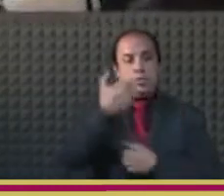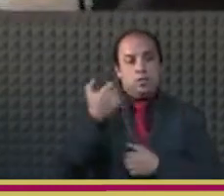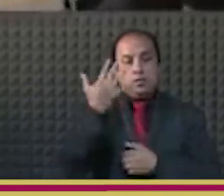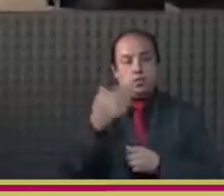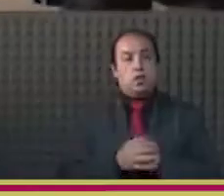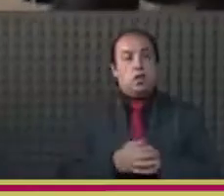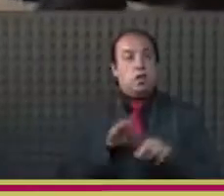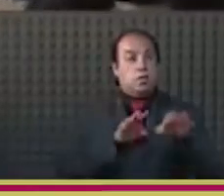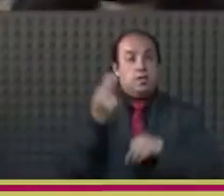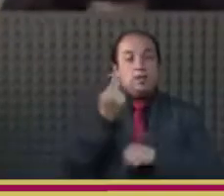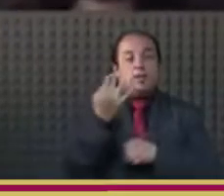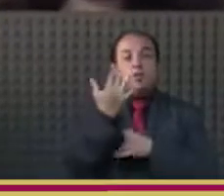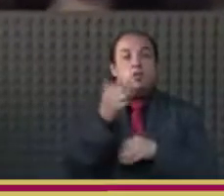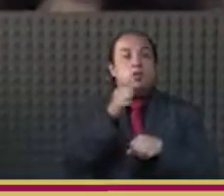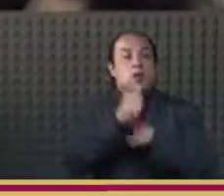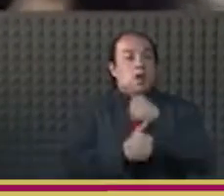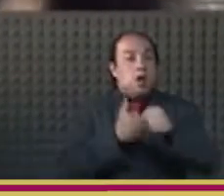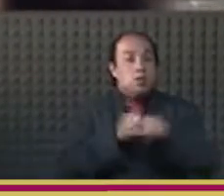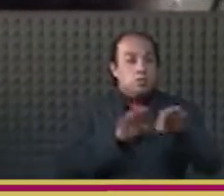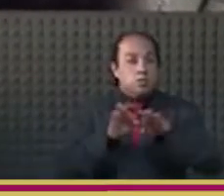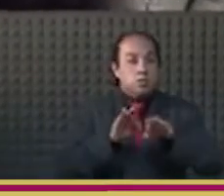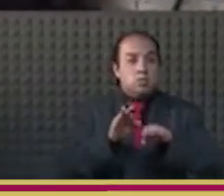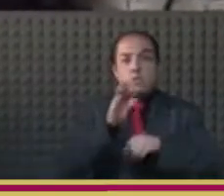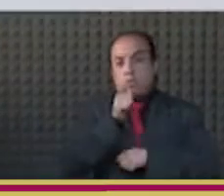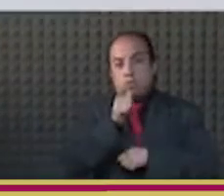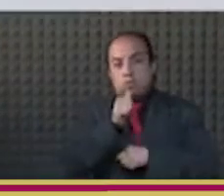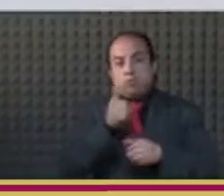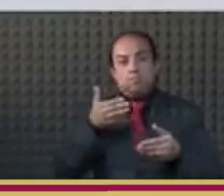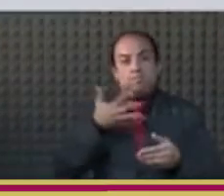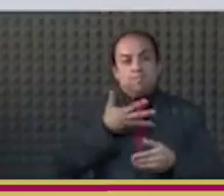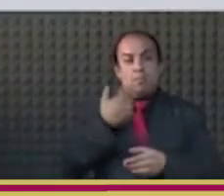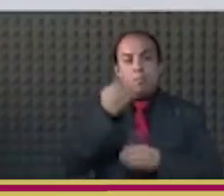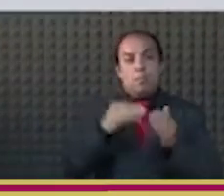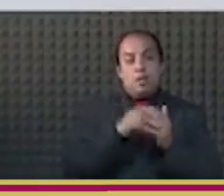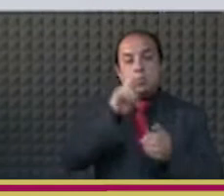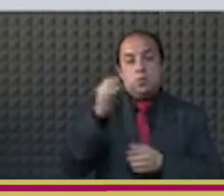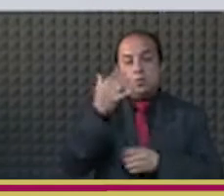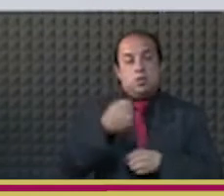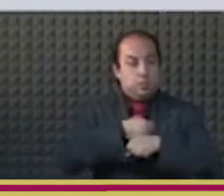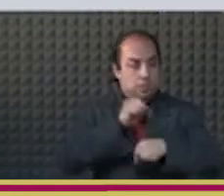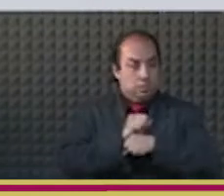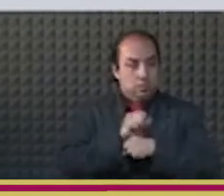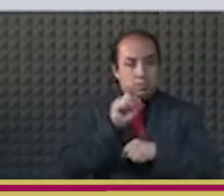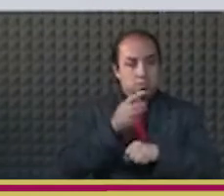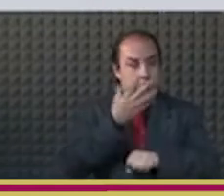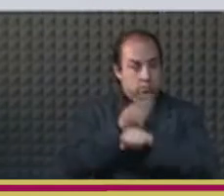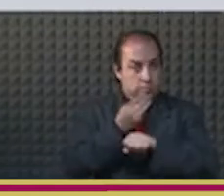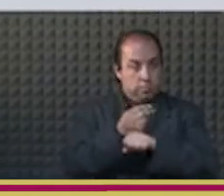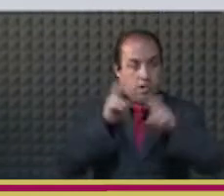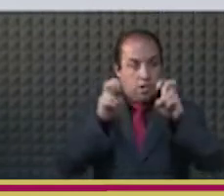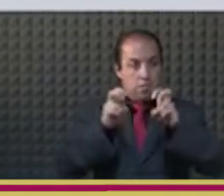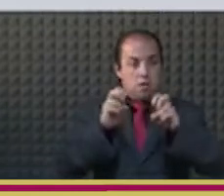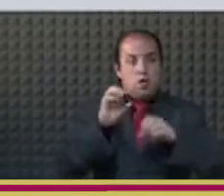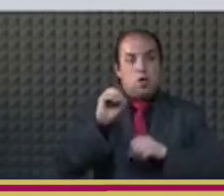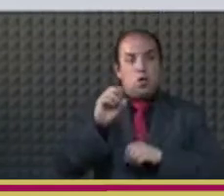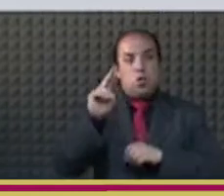50 años, si no, no podía llegar a las 1.250 semanas. La reforma también en materia de